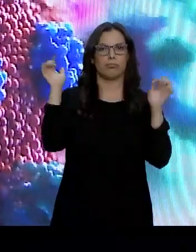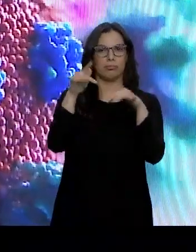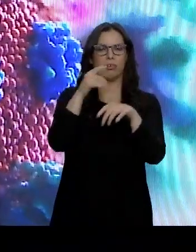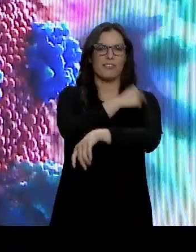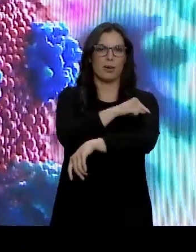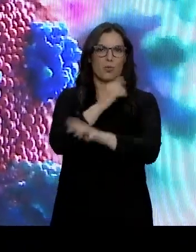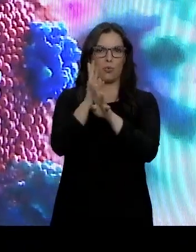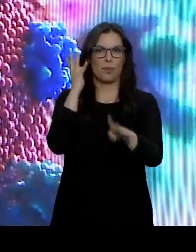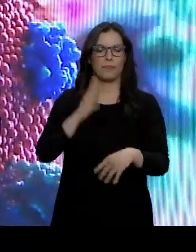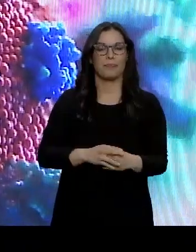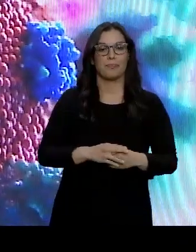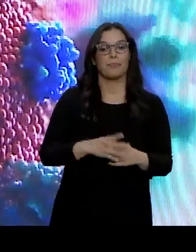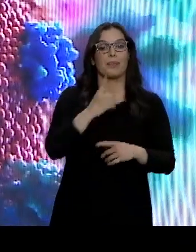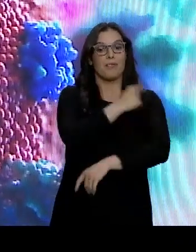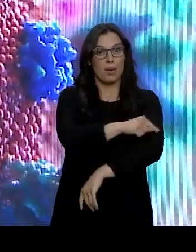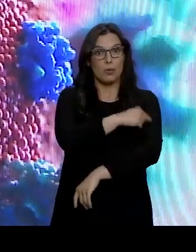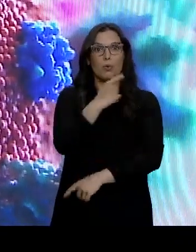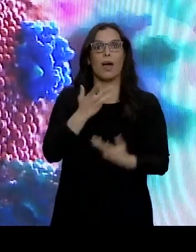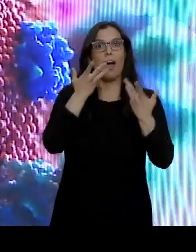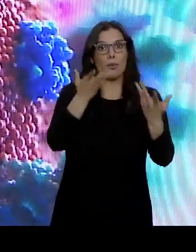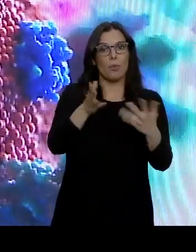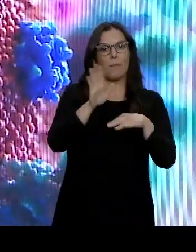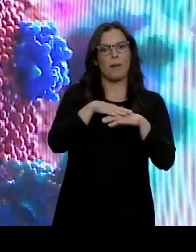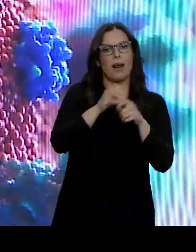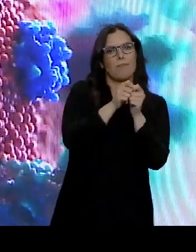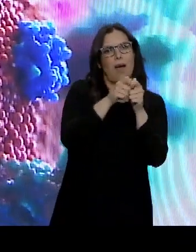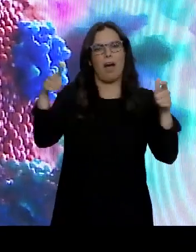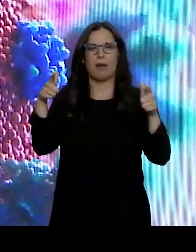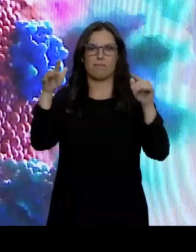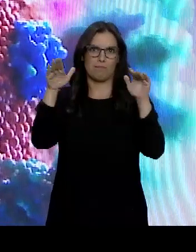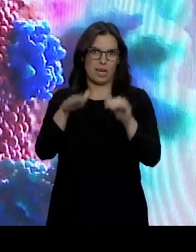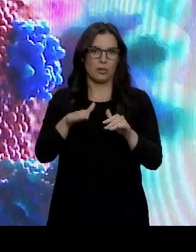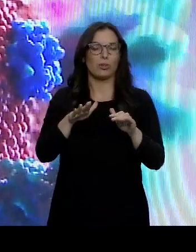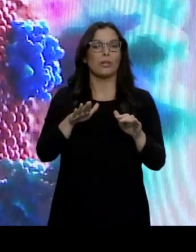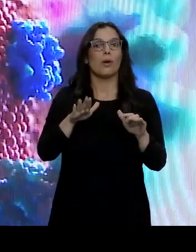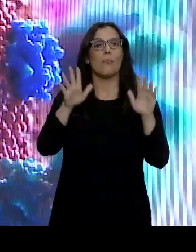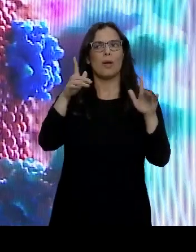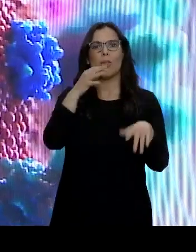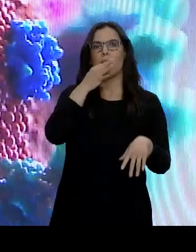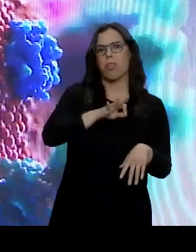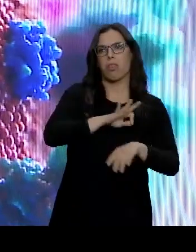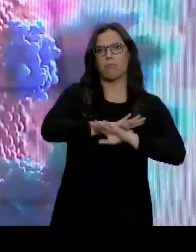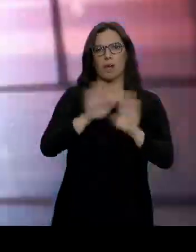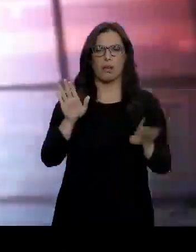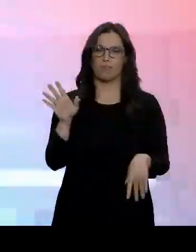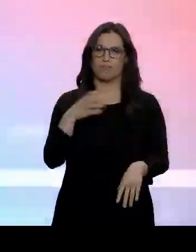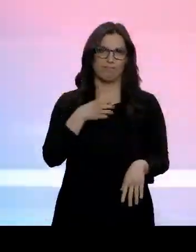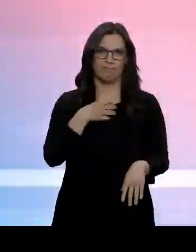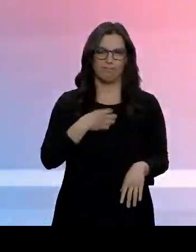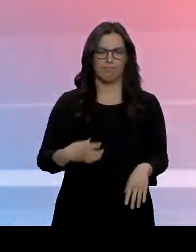Buenos días. La vacunación está ayudando a que el impacto de la cuarta ola sea menor, pero no hay que bajar la guardia.